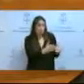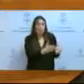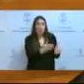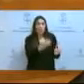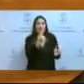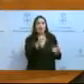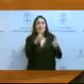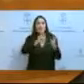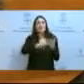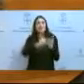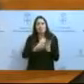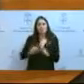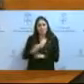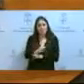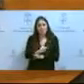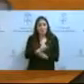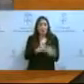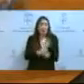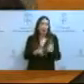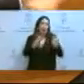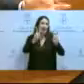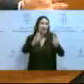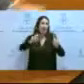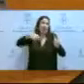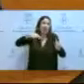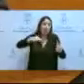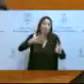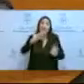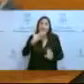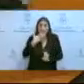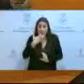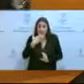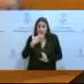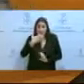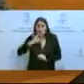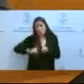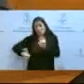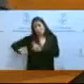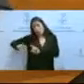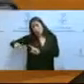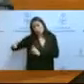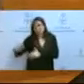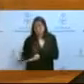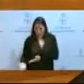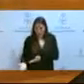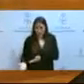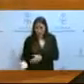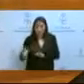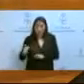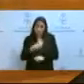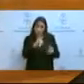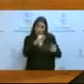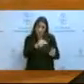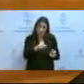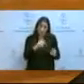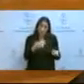sobre el sistema de financiación, que sería el monotema si no tuviéramos este otro problema de mayor dimensión, pero que volverá en algún